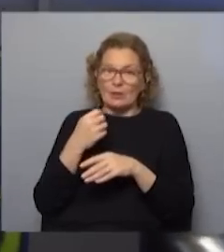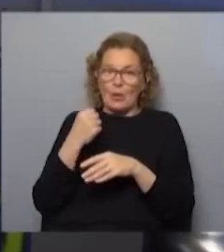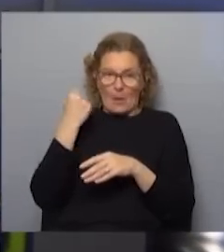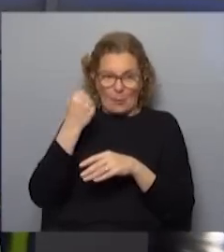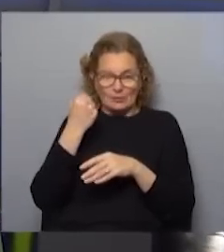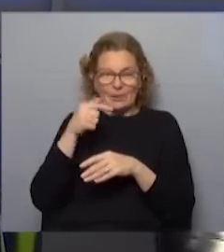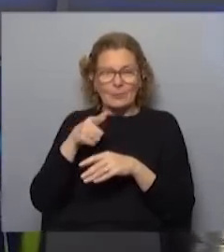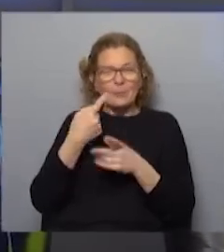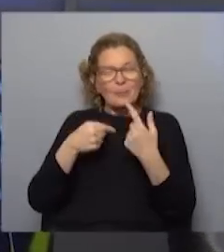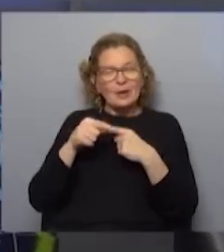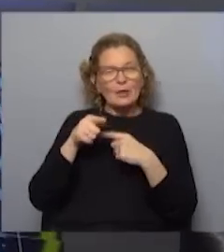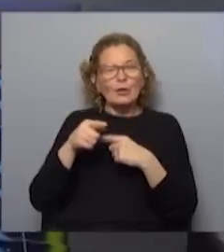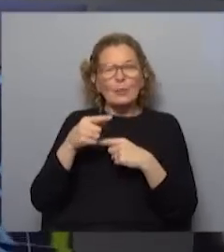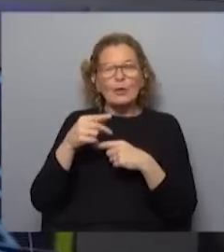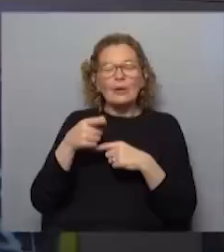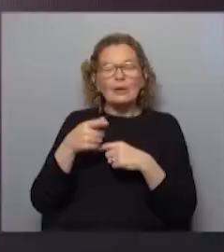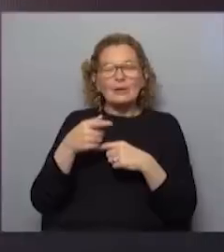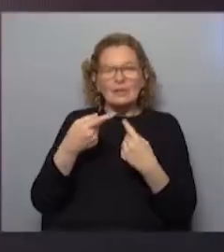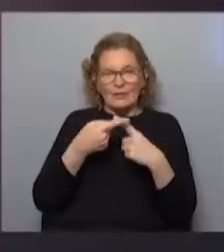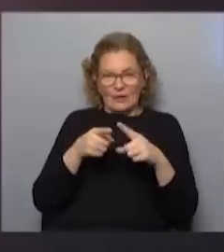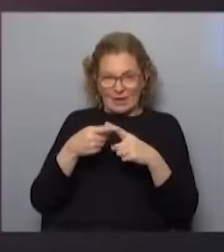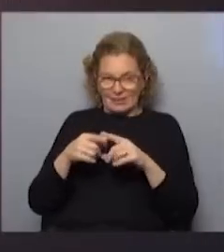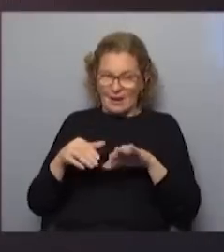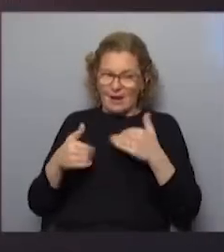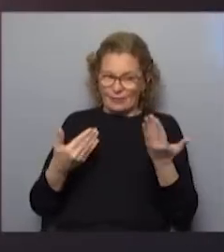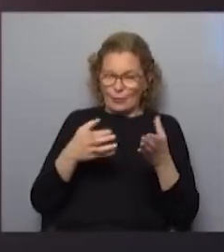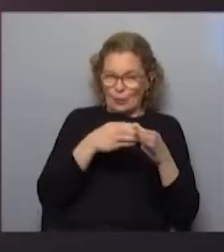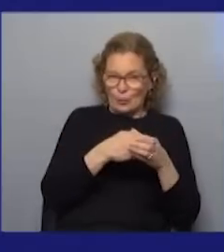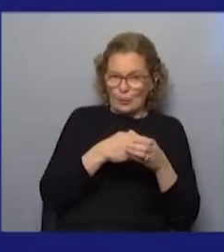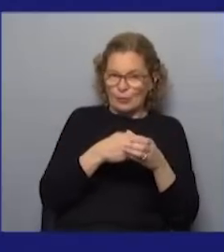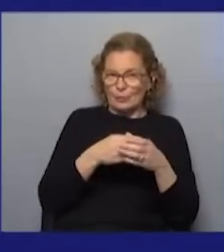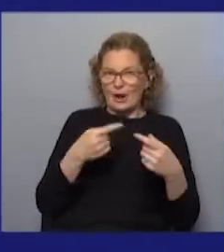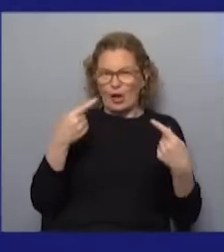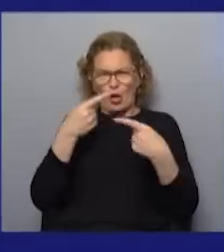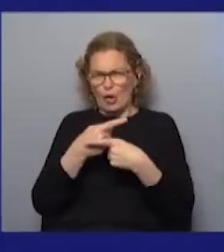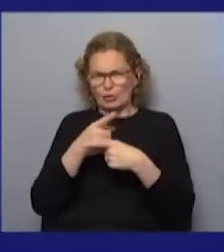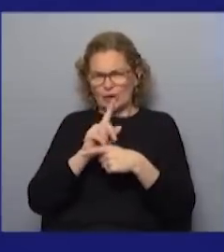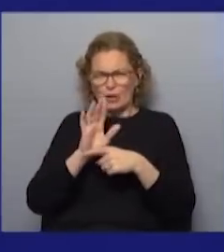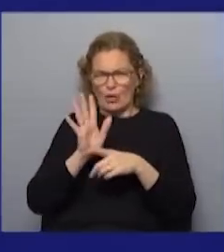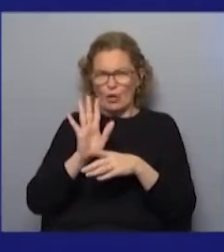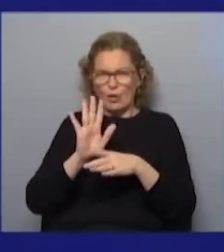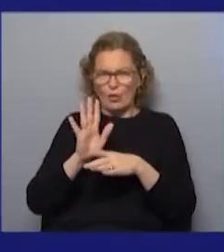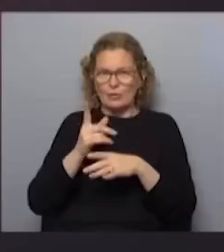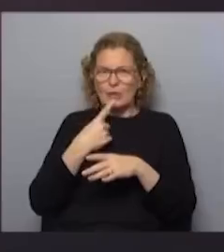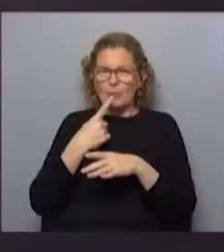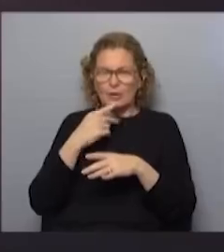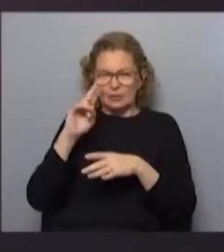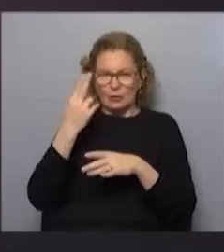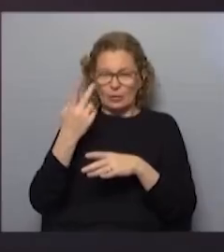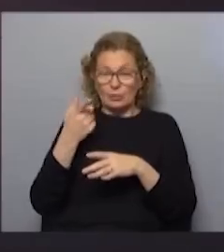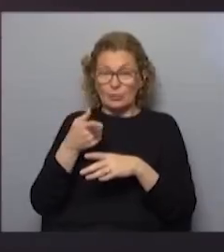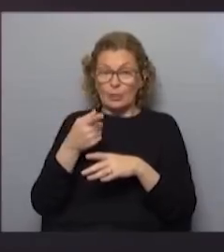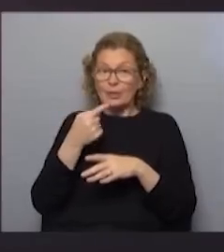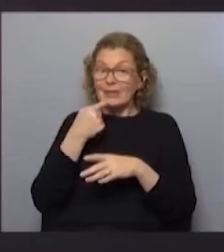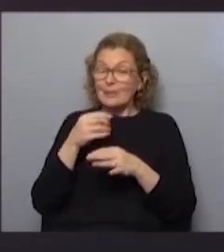entonces lo que nosotros respecto a las actividades de izquierdas no anticomunista clásico de la clase política uruguaya lo que